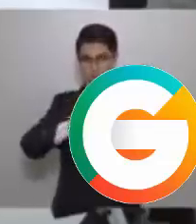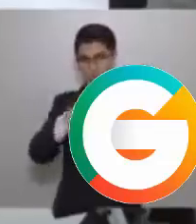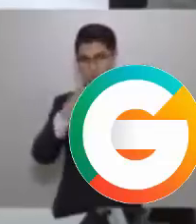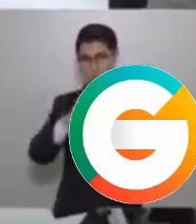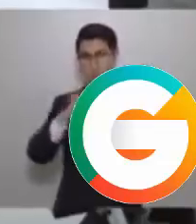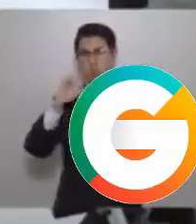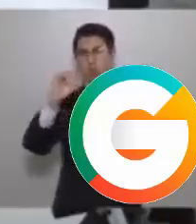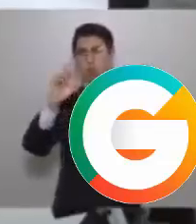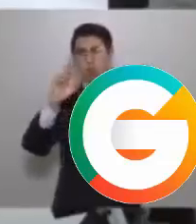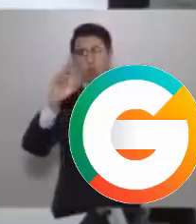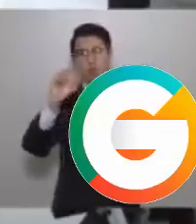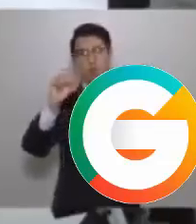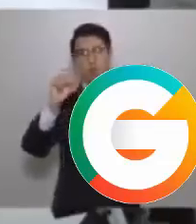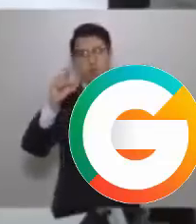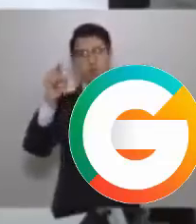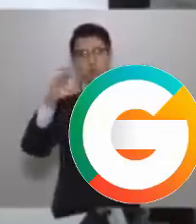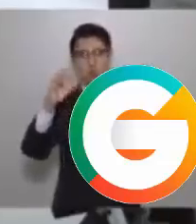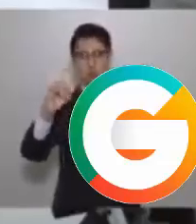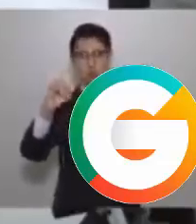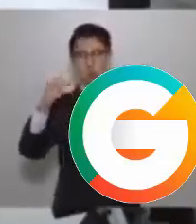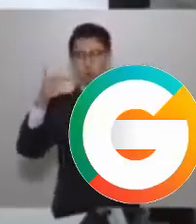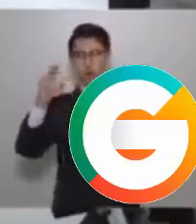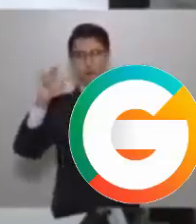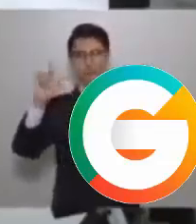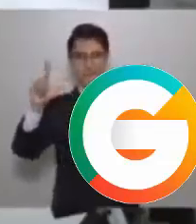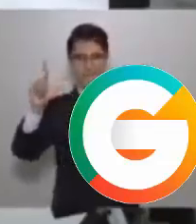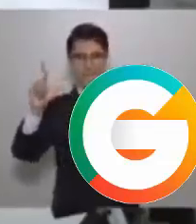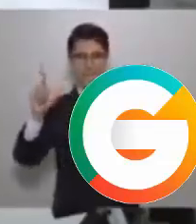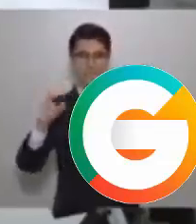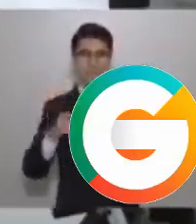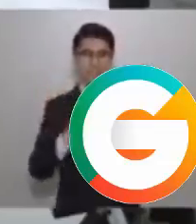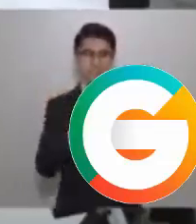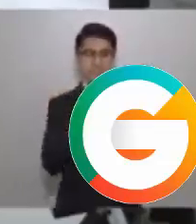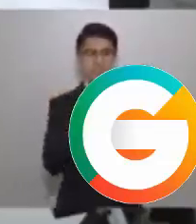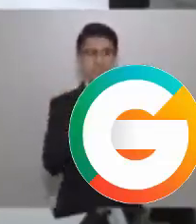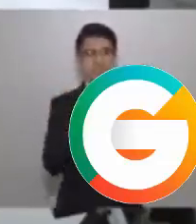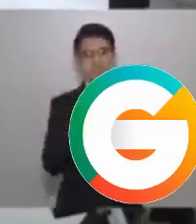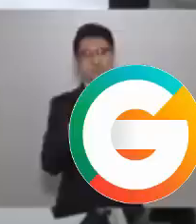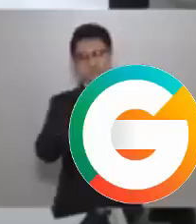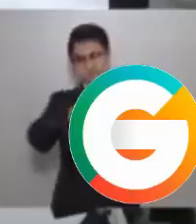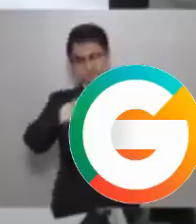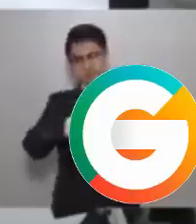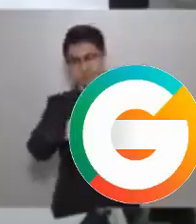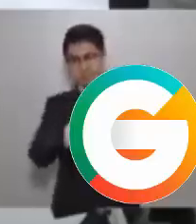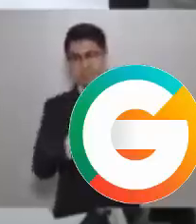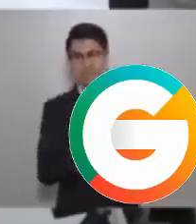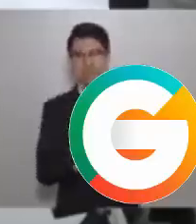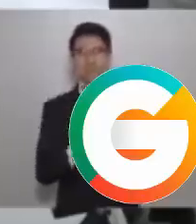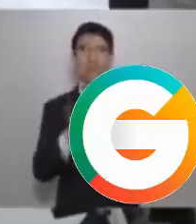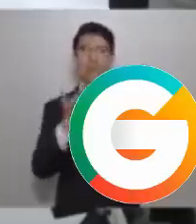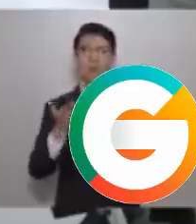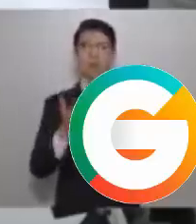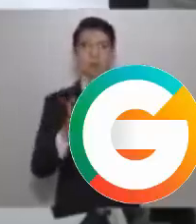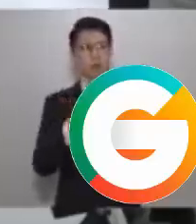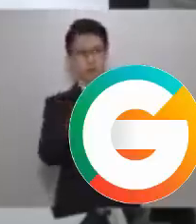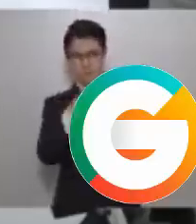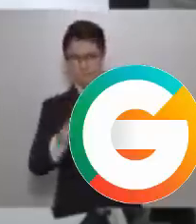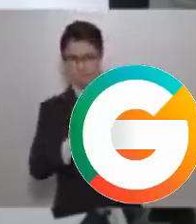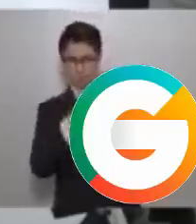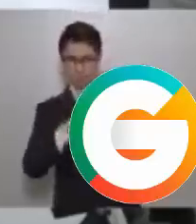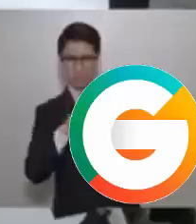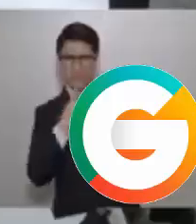Con respecto de que si hubo algún otro evento violento involucrando armas de fuego, no tenemos noticia